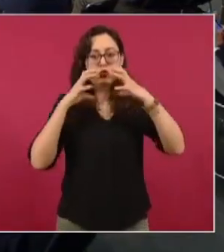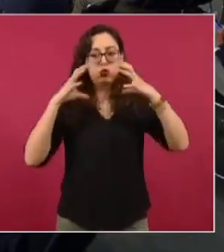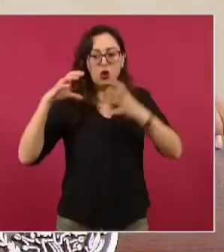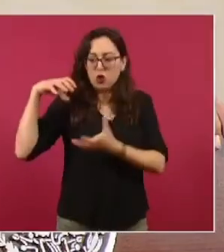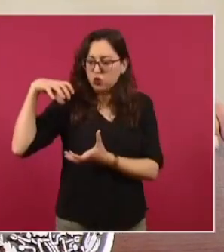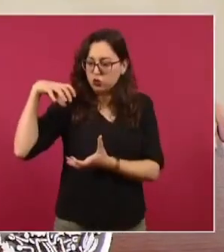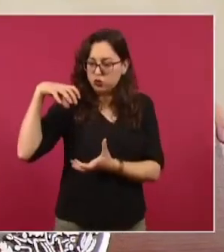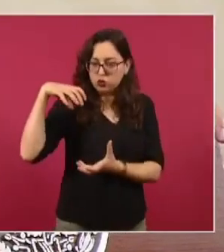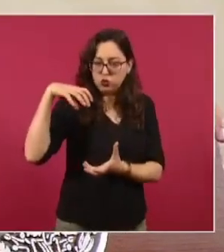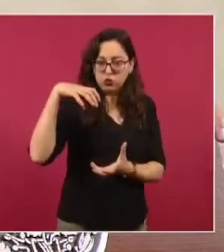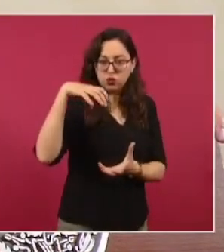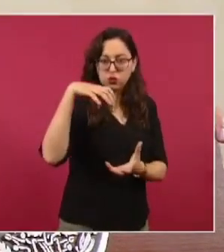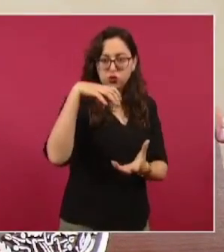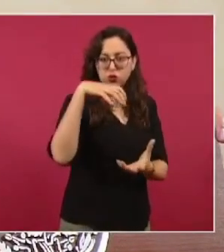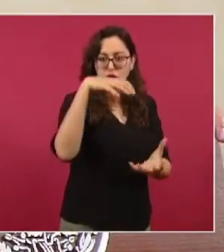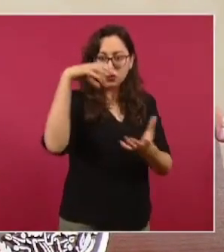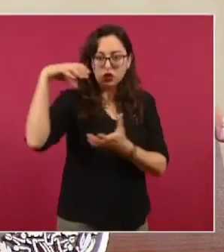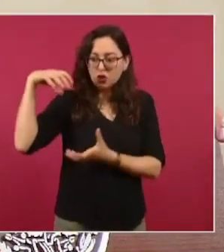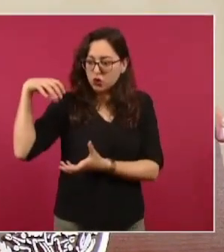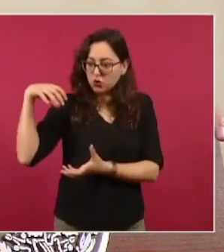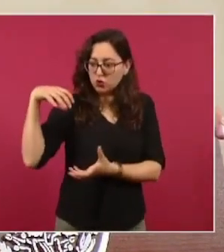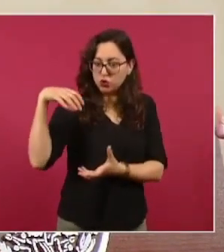con marcianos